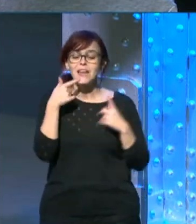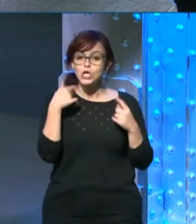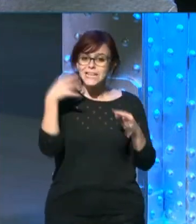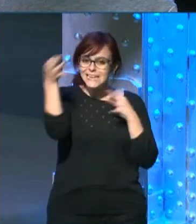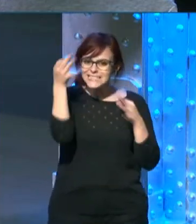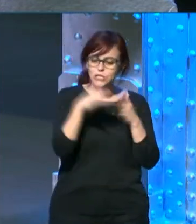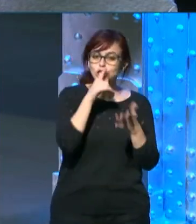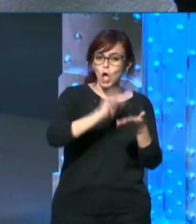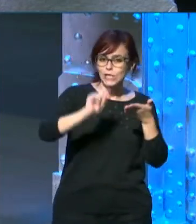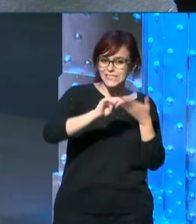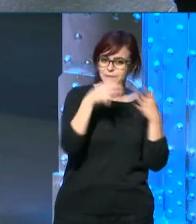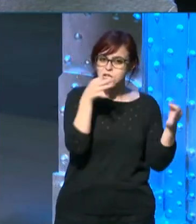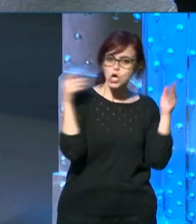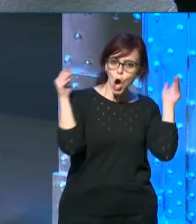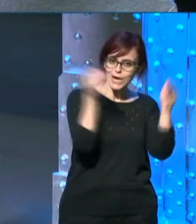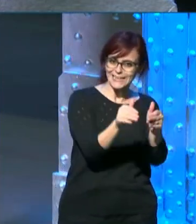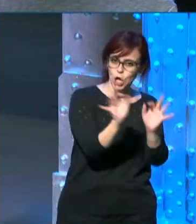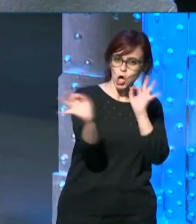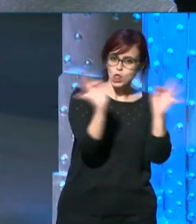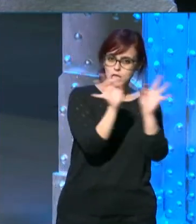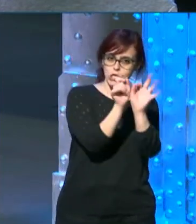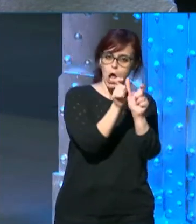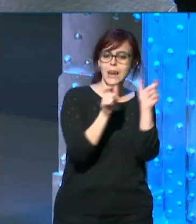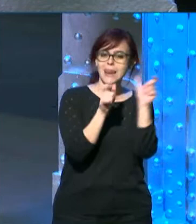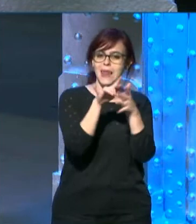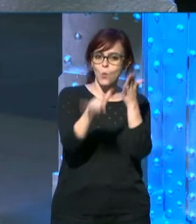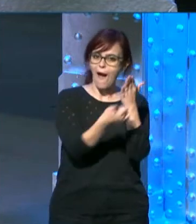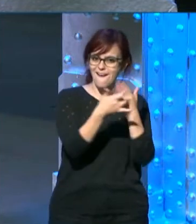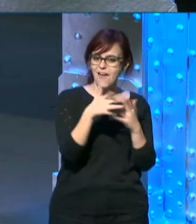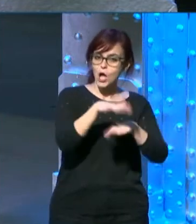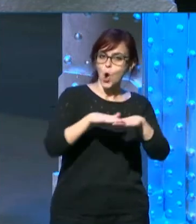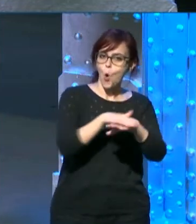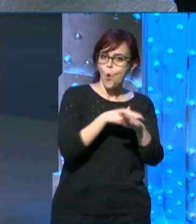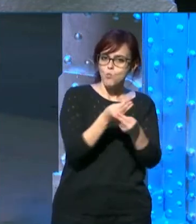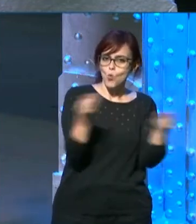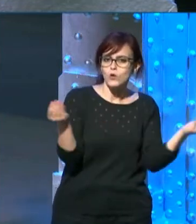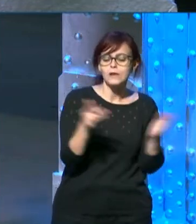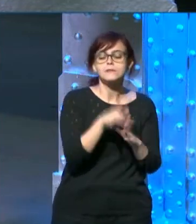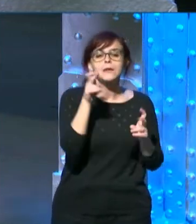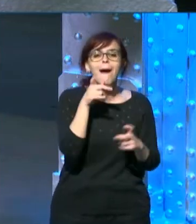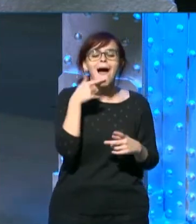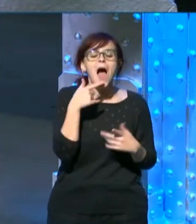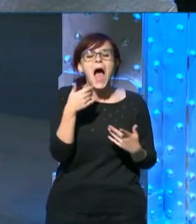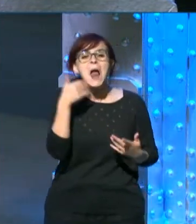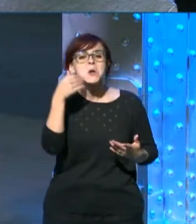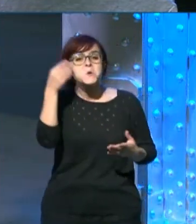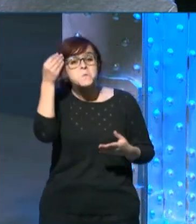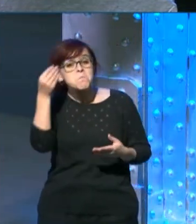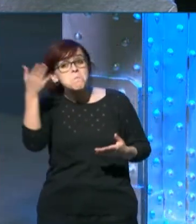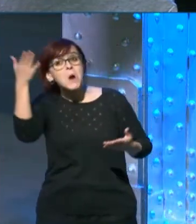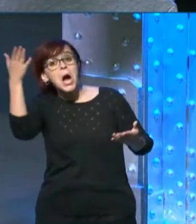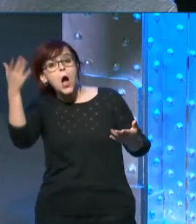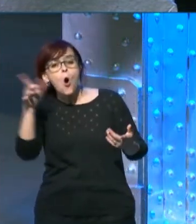muy concreta, muy concisa, en un lenguaje común para todos, huir de las ambigüedades. Y hay